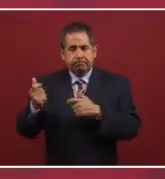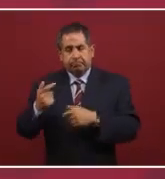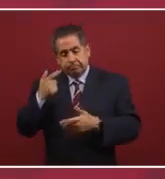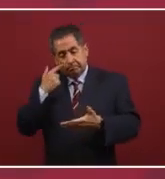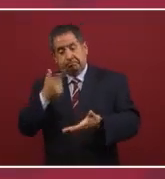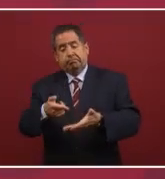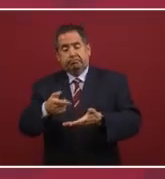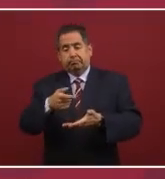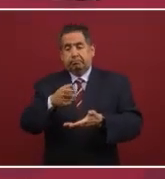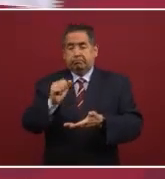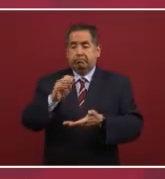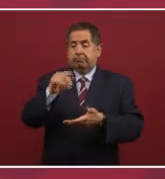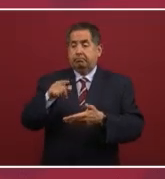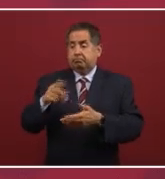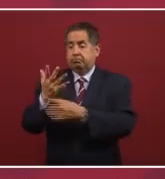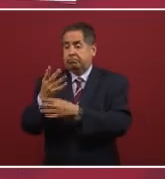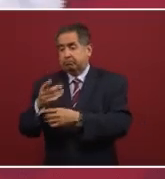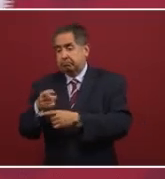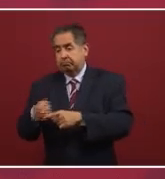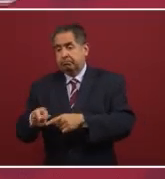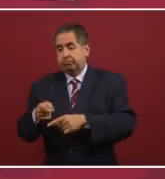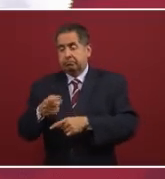que dijo este libro